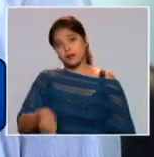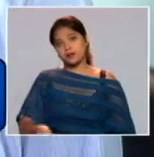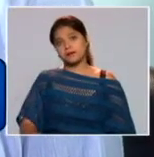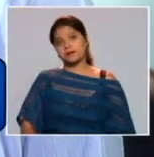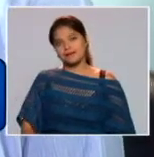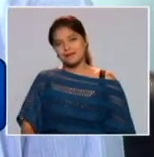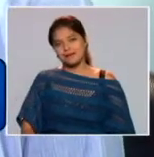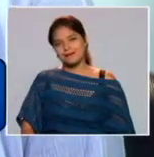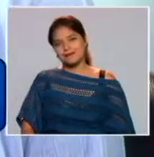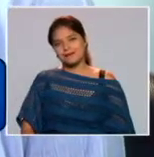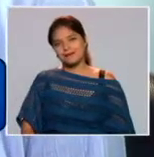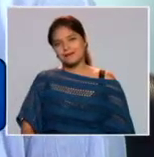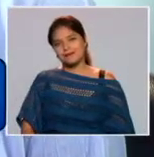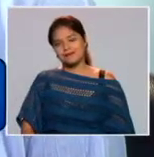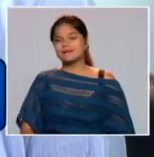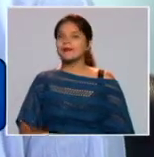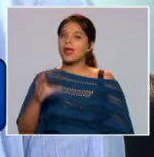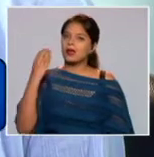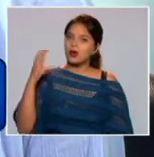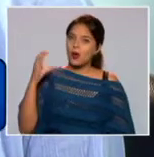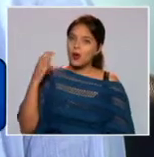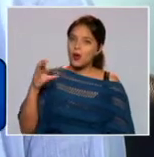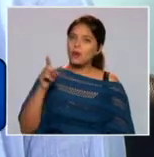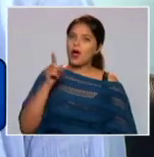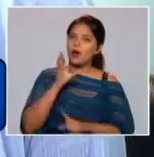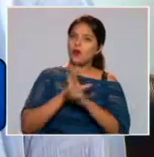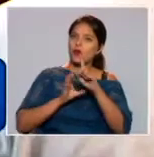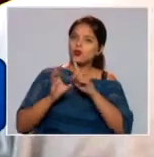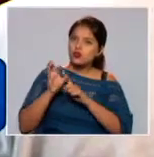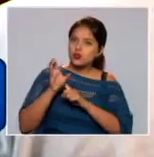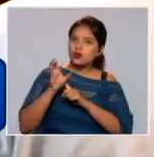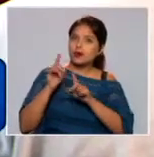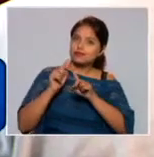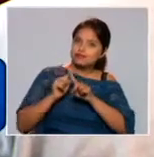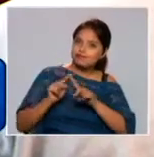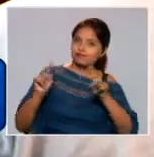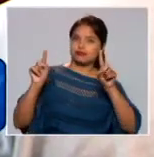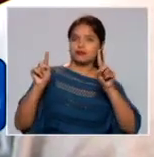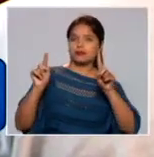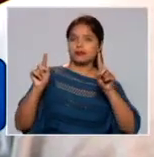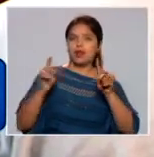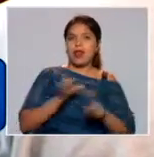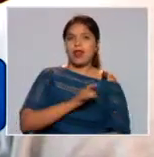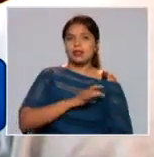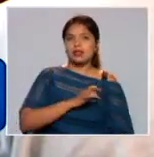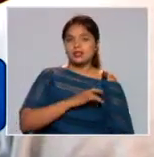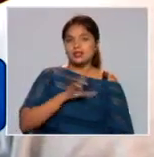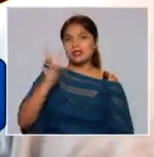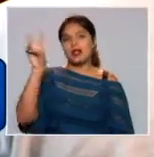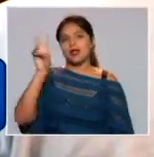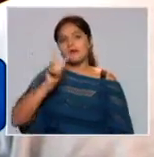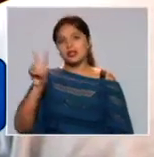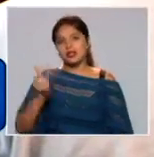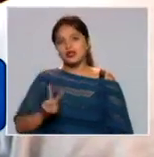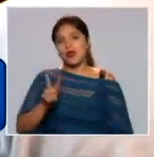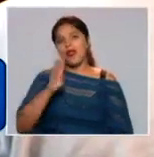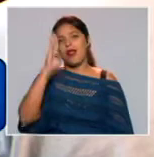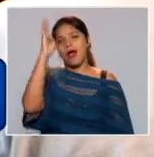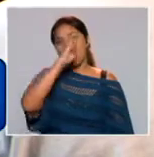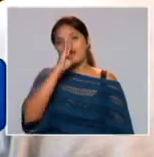pienso en Colombia existe una cultura totalmente distinta a la de chile a la de Venezuela a la de